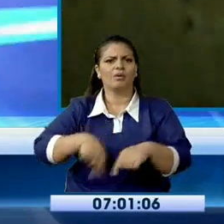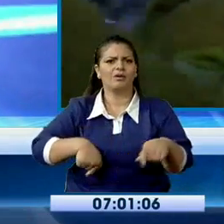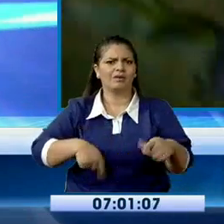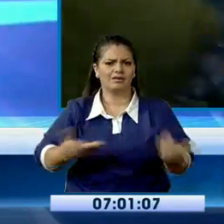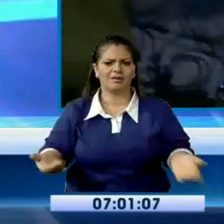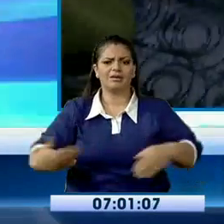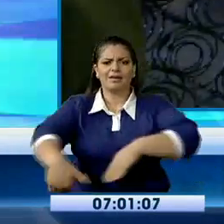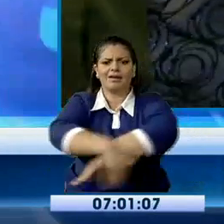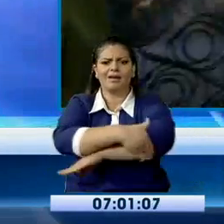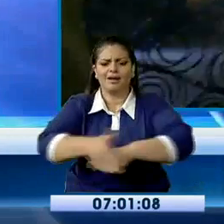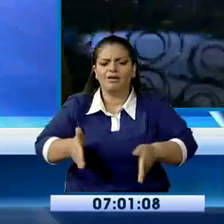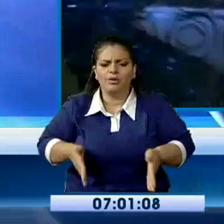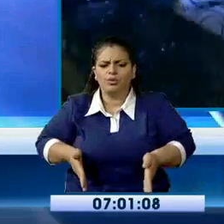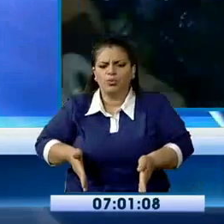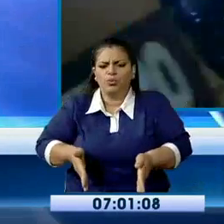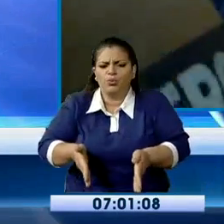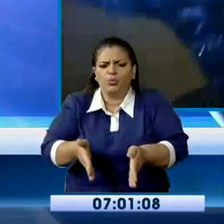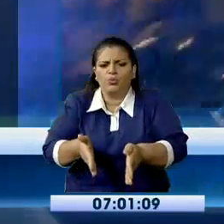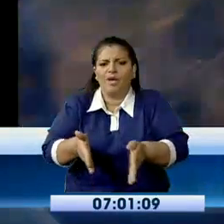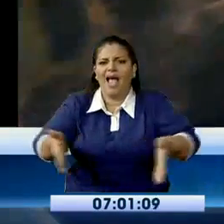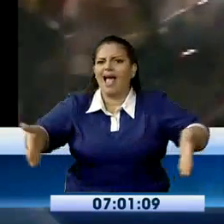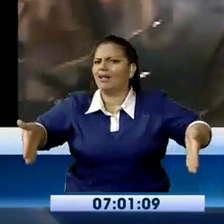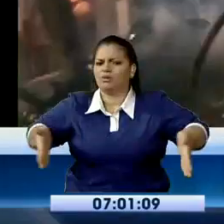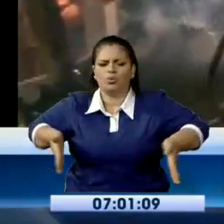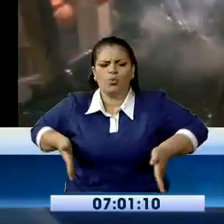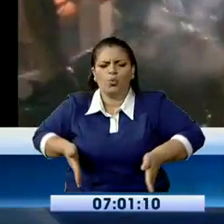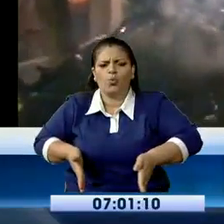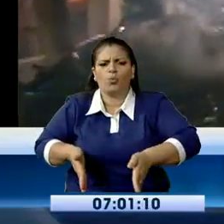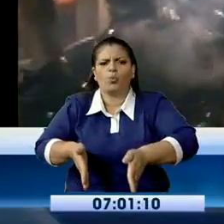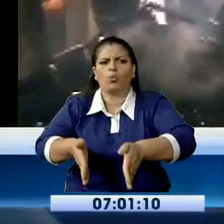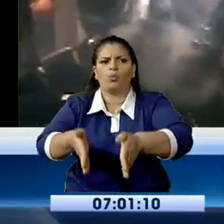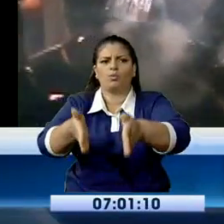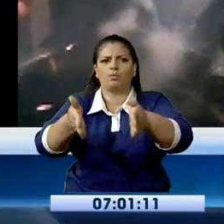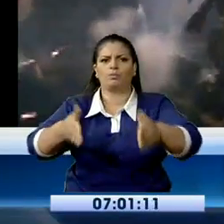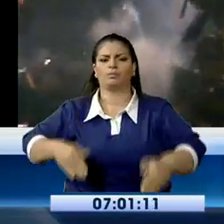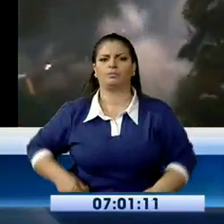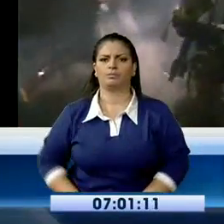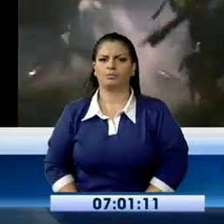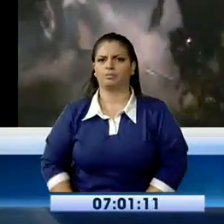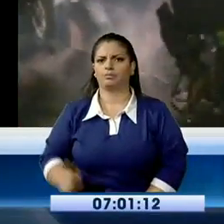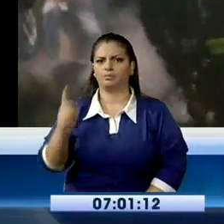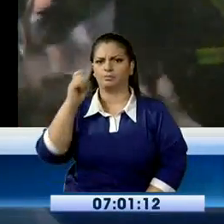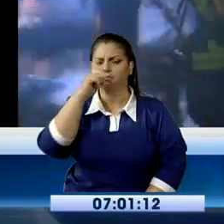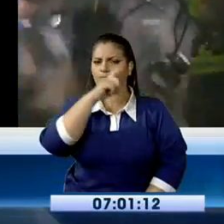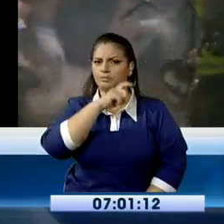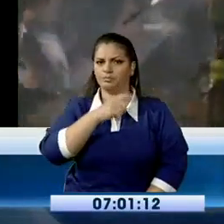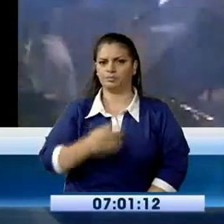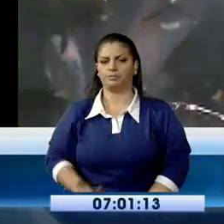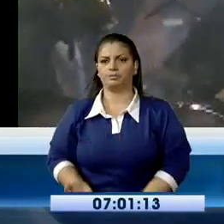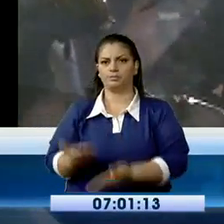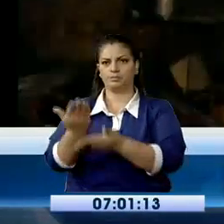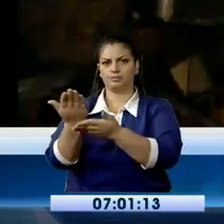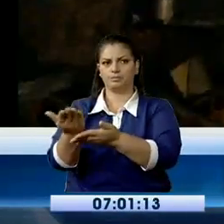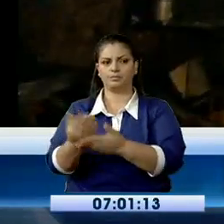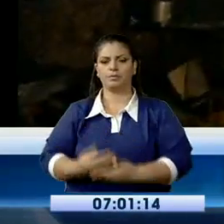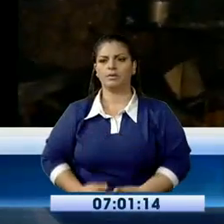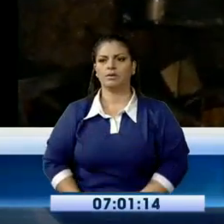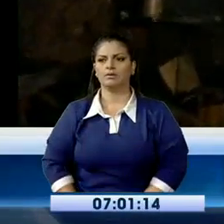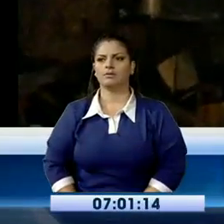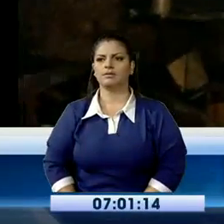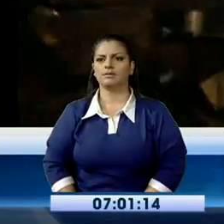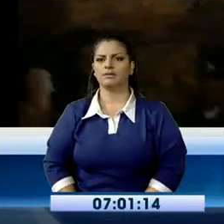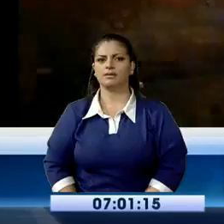lógicamente porque así es el sector. Ellos han tenido que hacer milagros para poder llegar. Conectémonos con Jorge Salazar, me dijiste, productor, ¿verdad? ¿No? Él está en el sitio. Sí, él está en ese